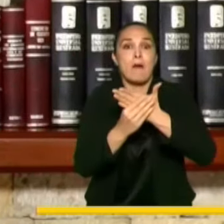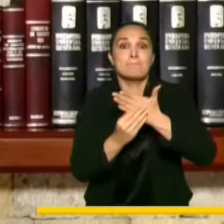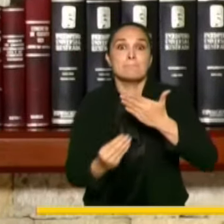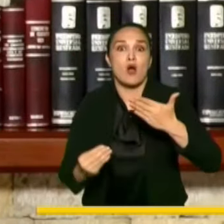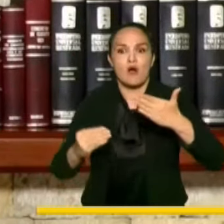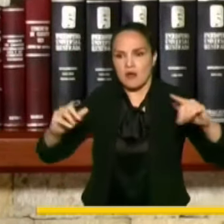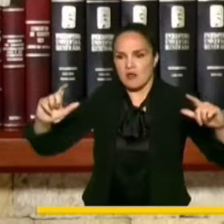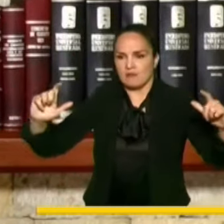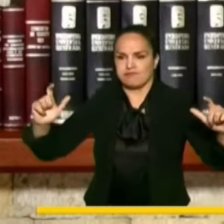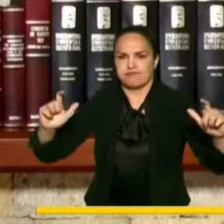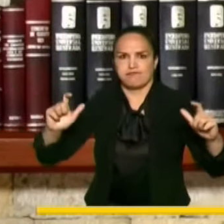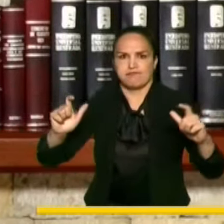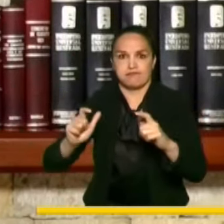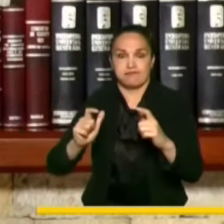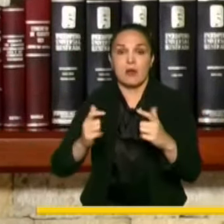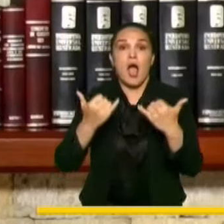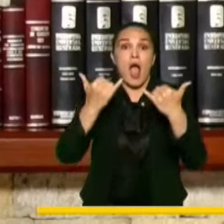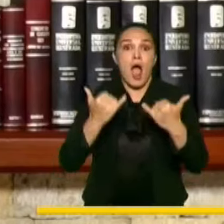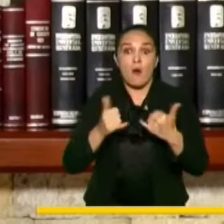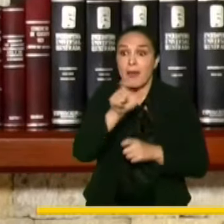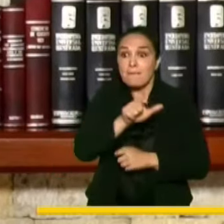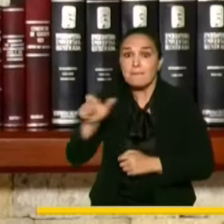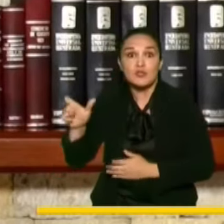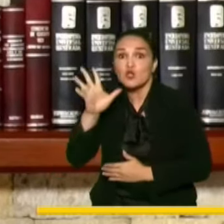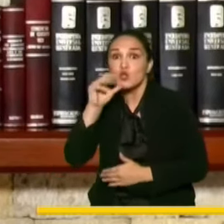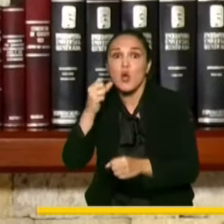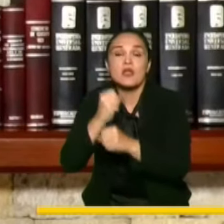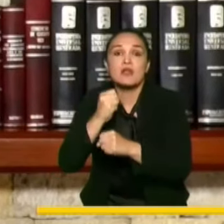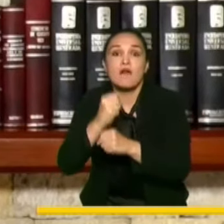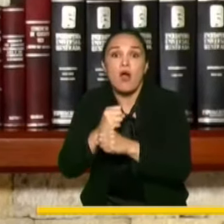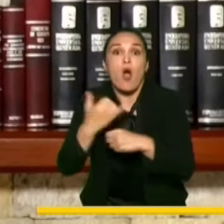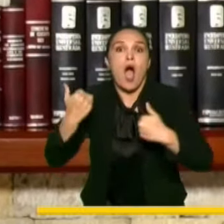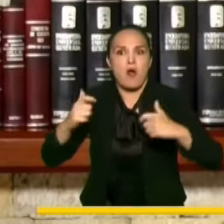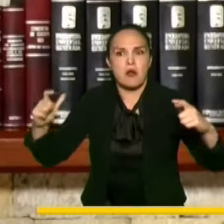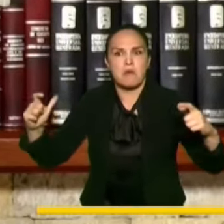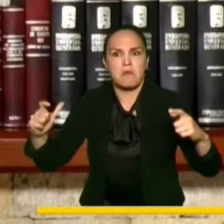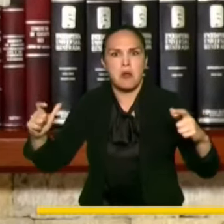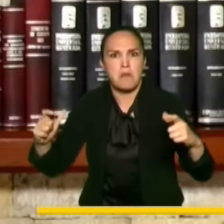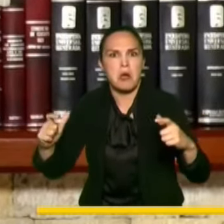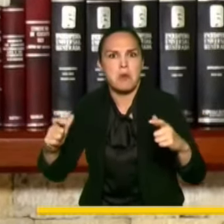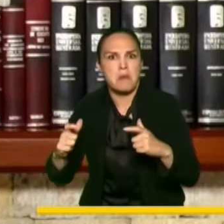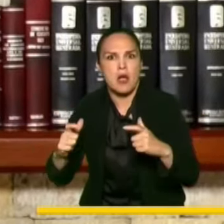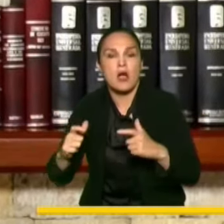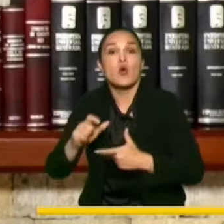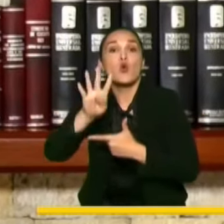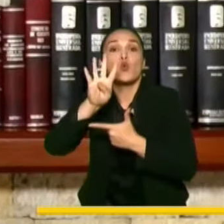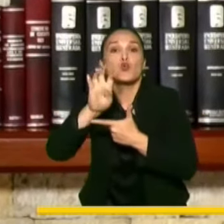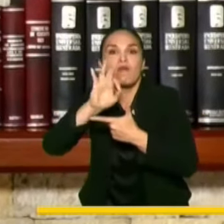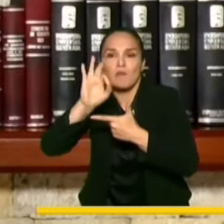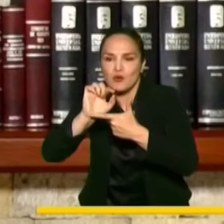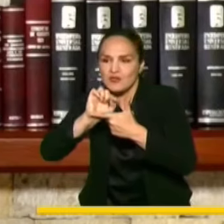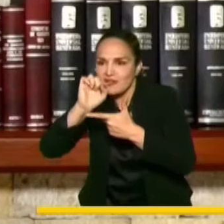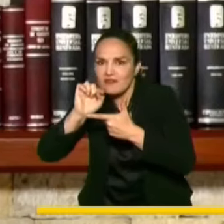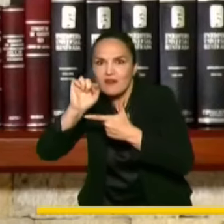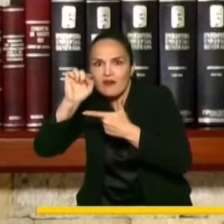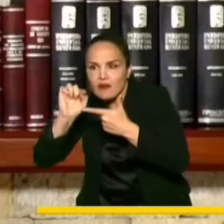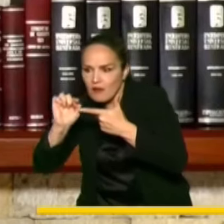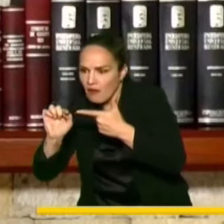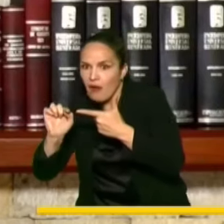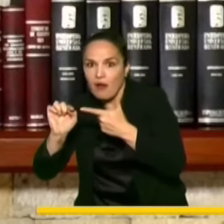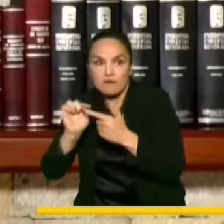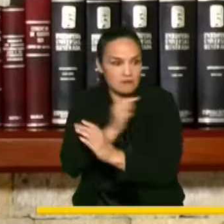dígito y hoy, con un 9% de desocupados, tenemos una de las tasas más bajas en el siglo que